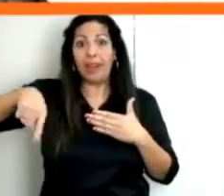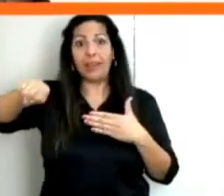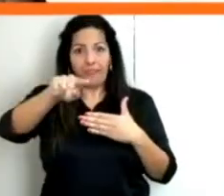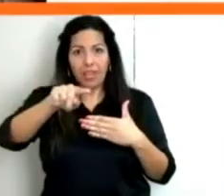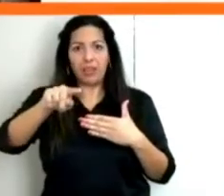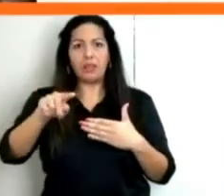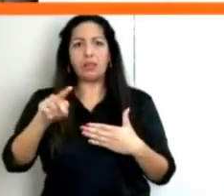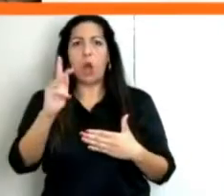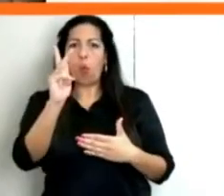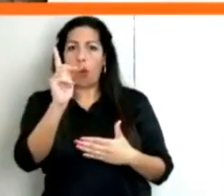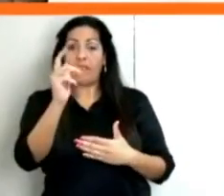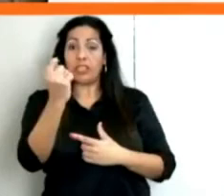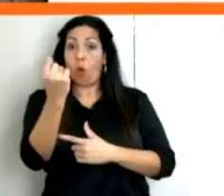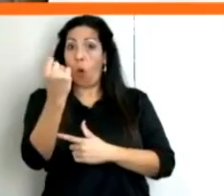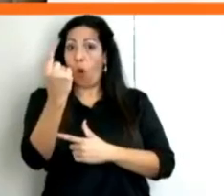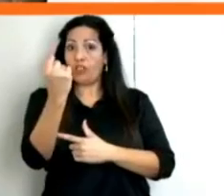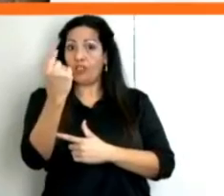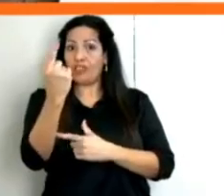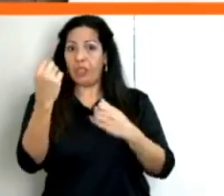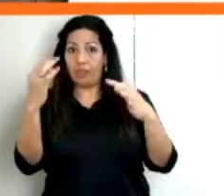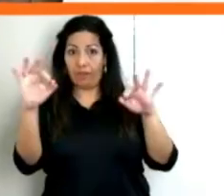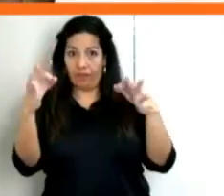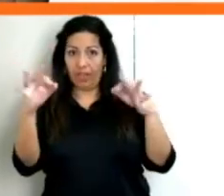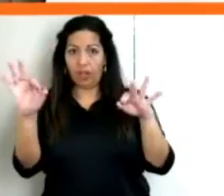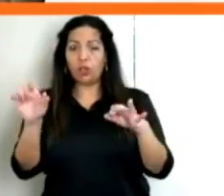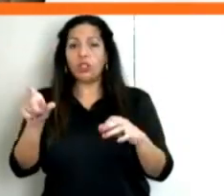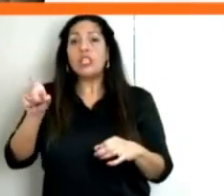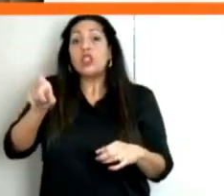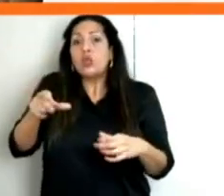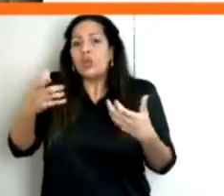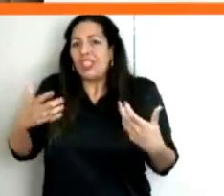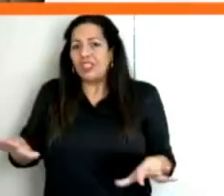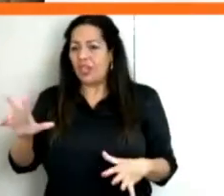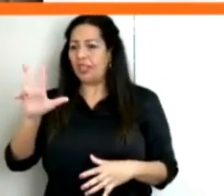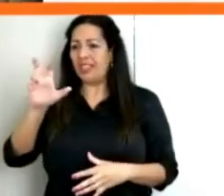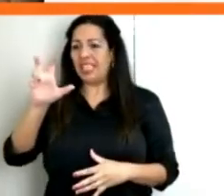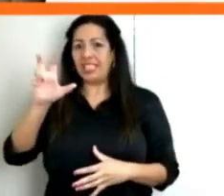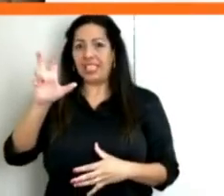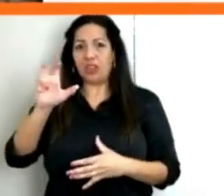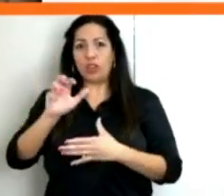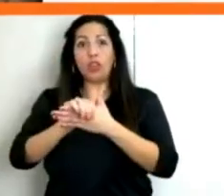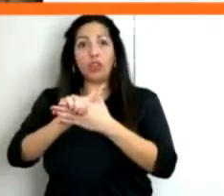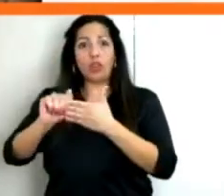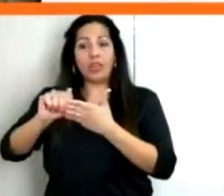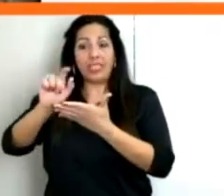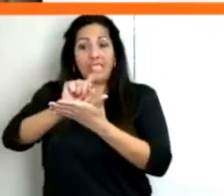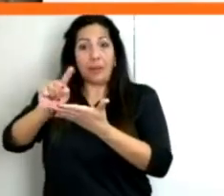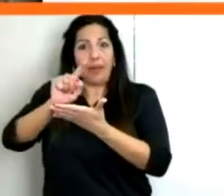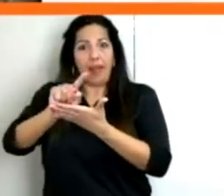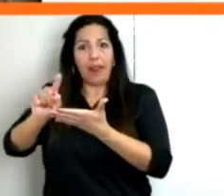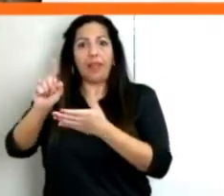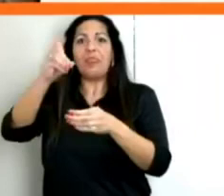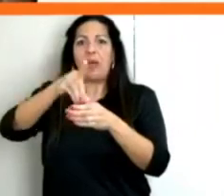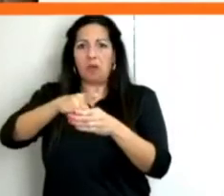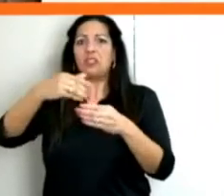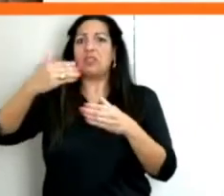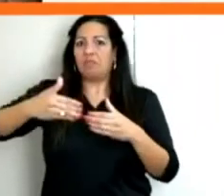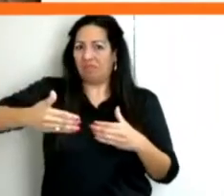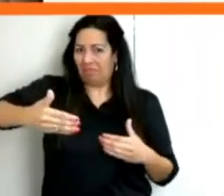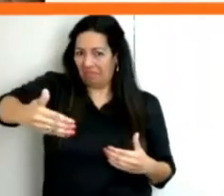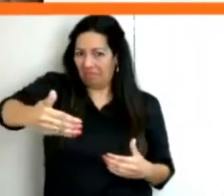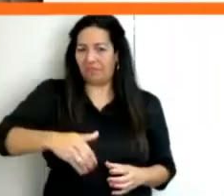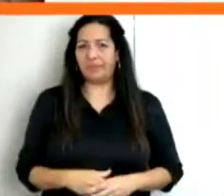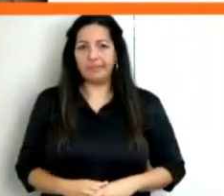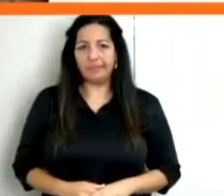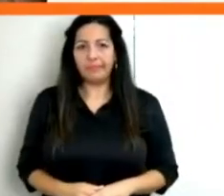del jueves 11, deben estar saliendo los $300 semanales. Bien importante que